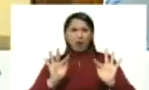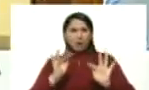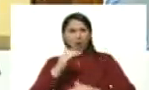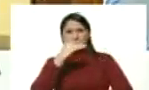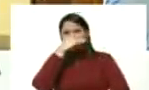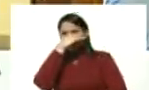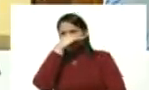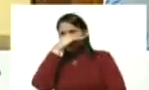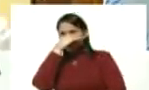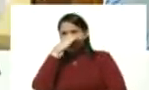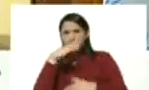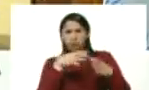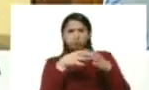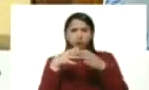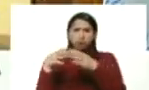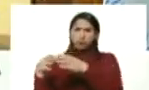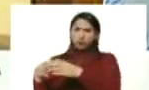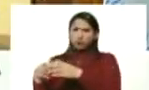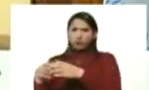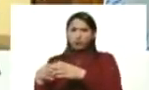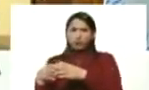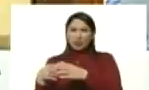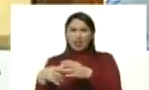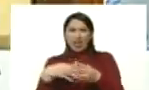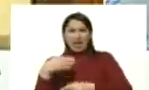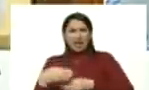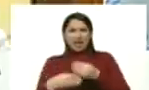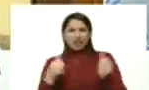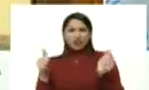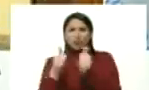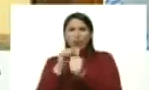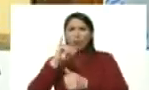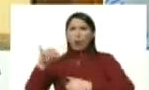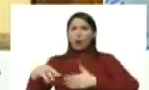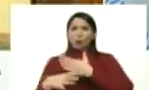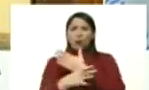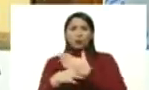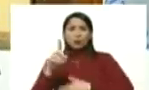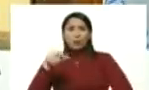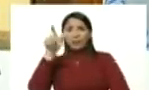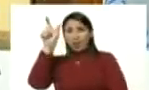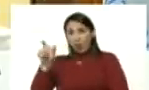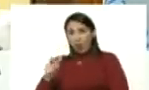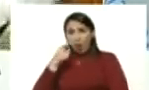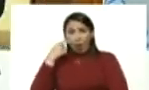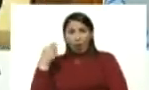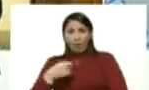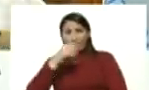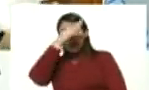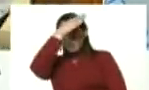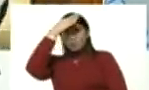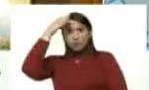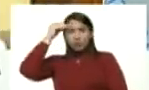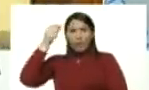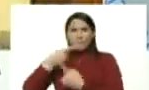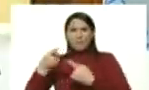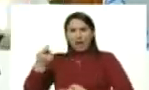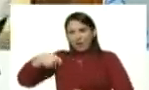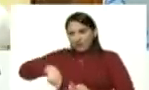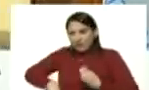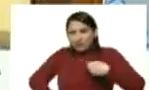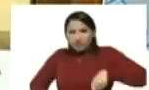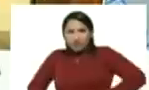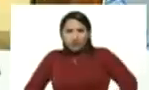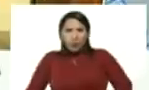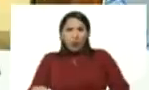delincuencia organizada, materializada con Juan Guaidó y el señor Donald Trump para enriquecerse y para robar